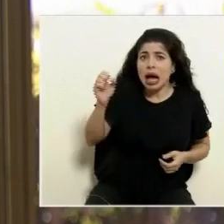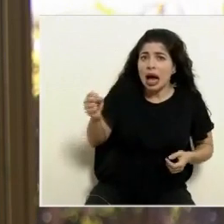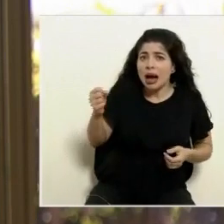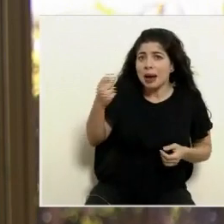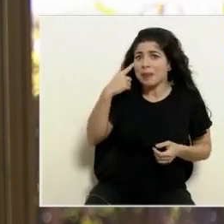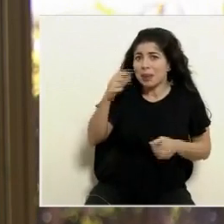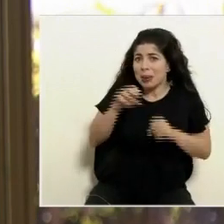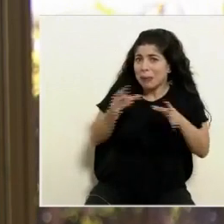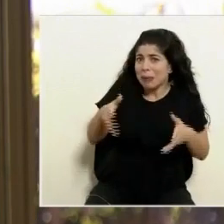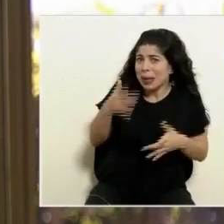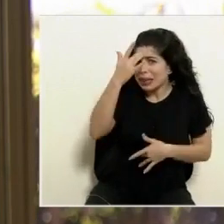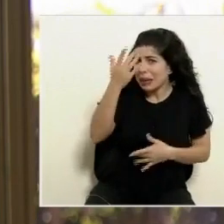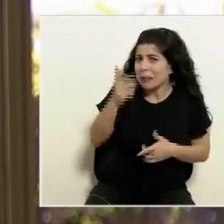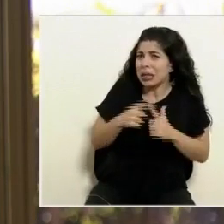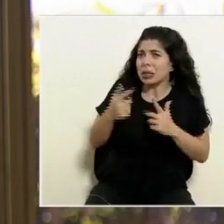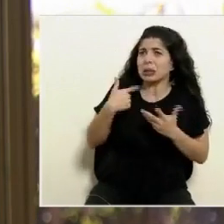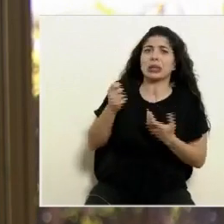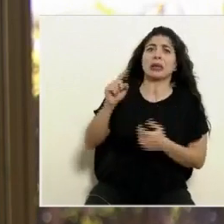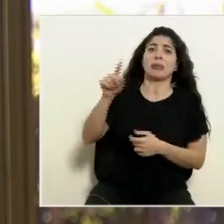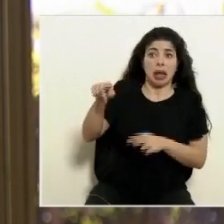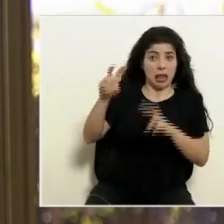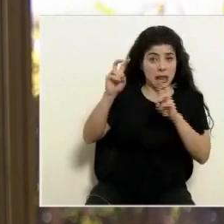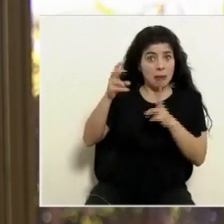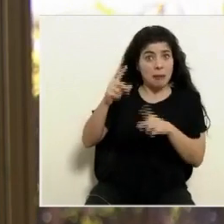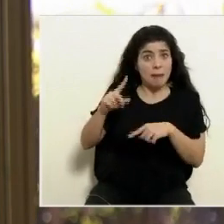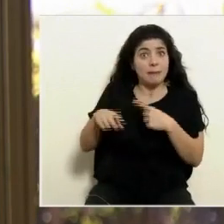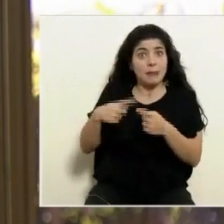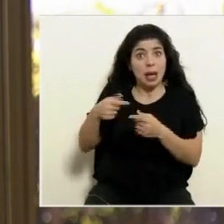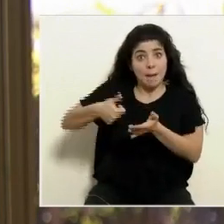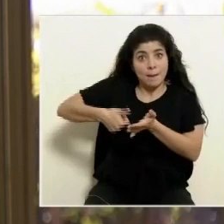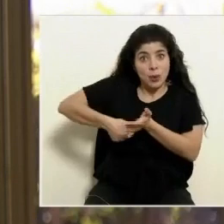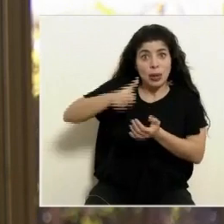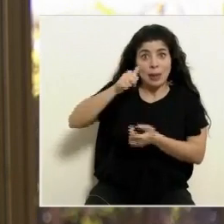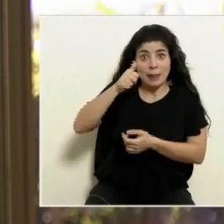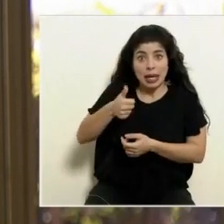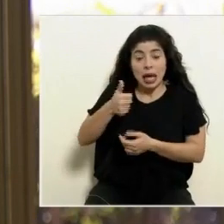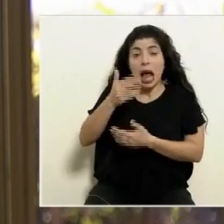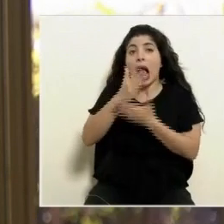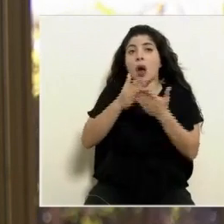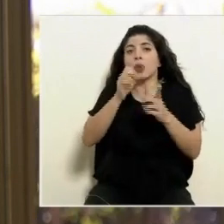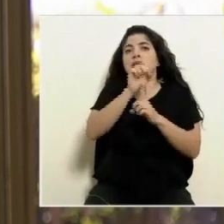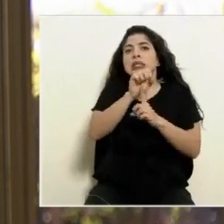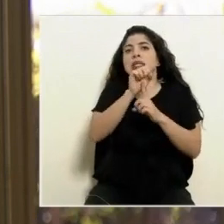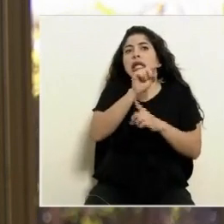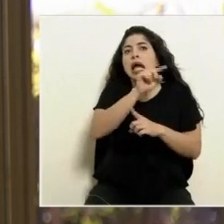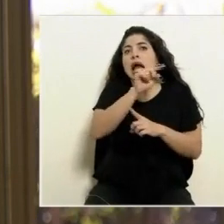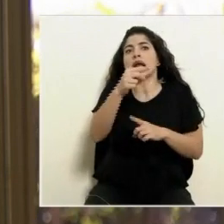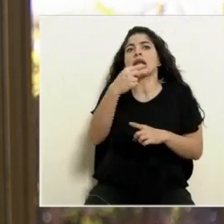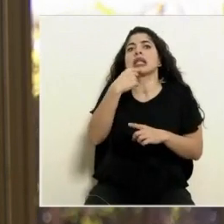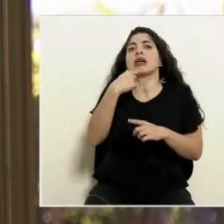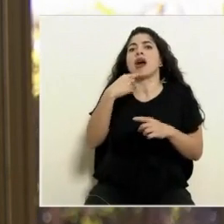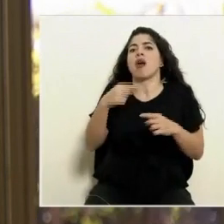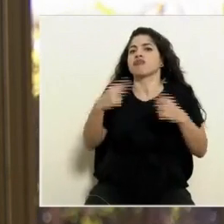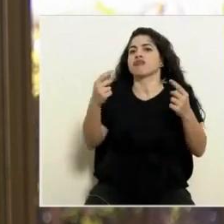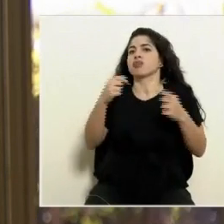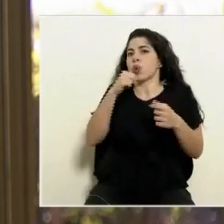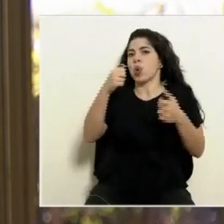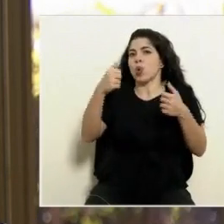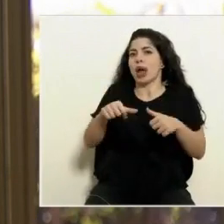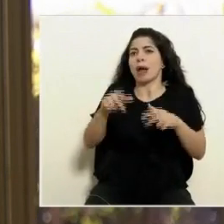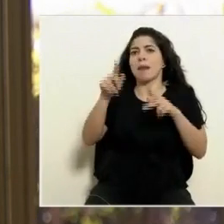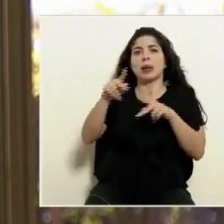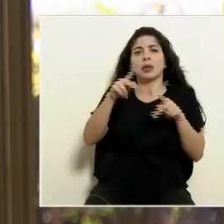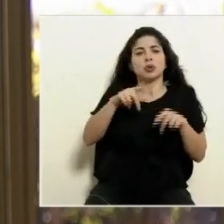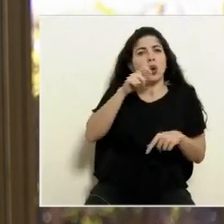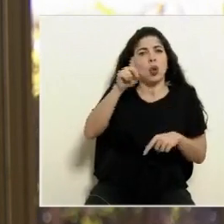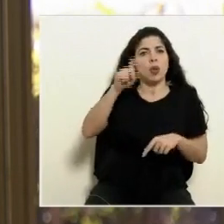la propia pandemia. Entonces quería consultarle si ese tema lo van a votar mañana. Ya algunos sindicatos han mostrado oposición a que las personas no se